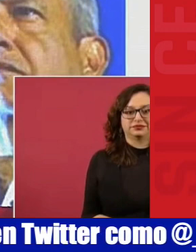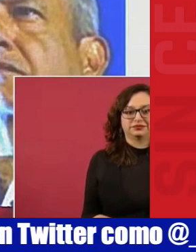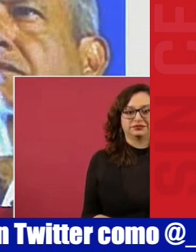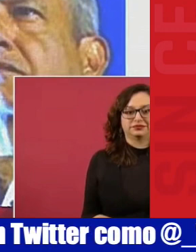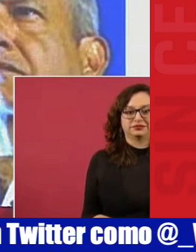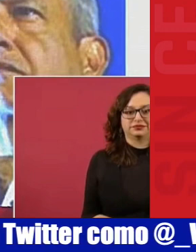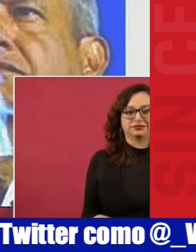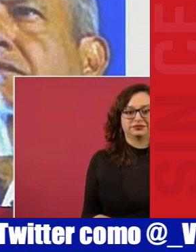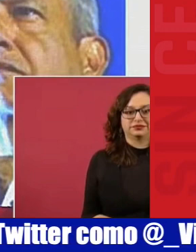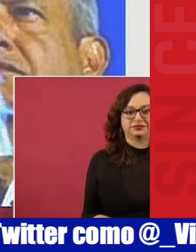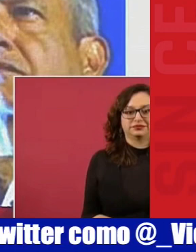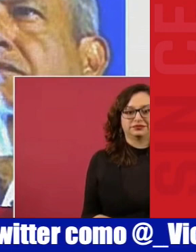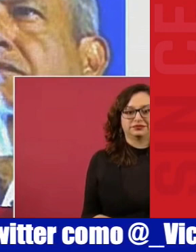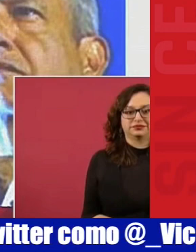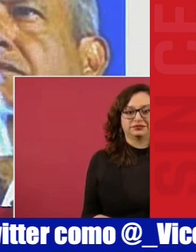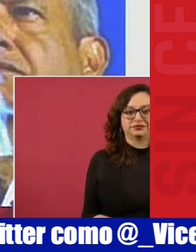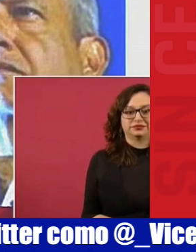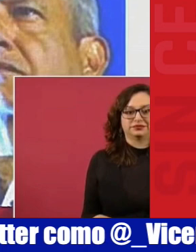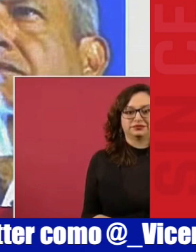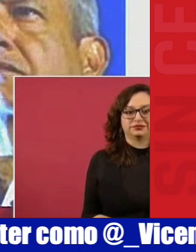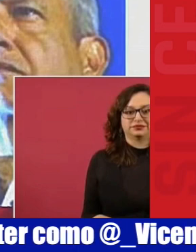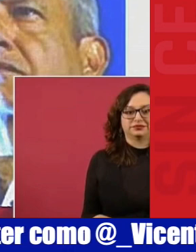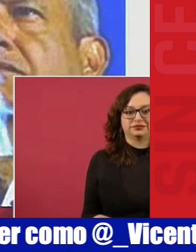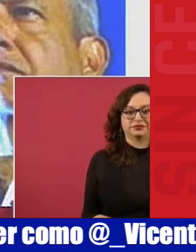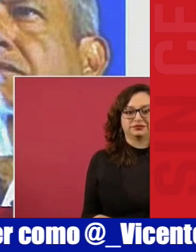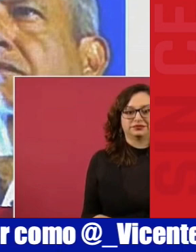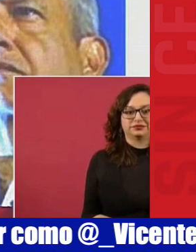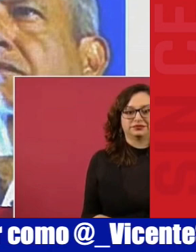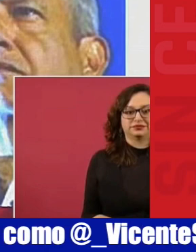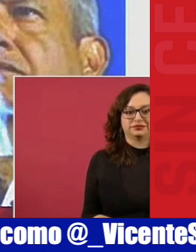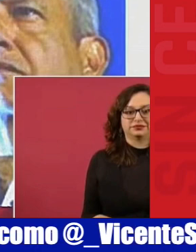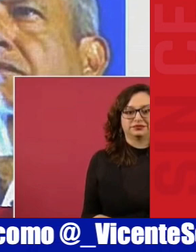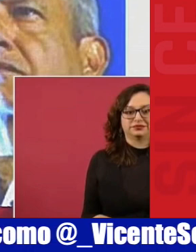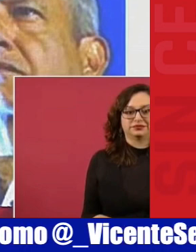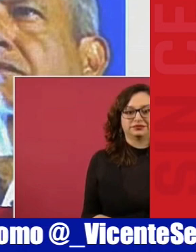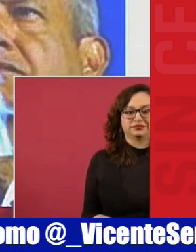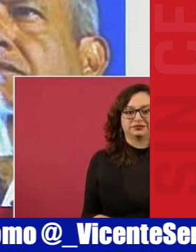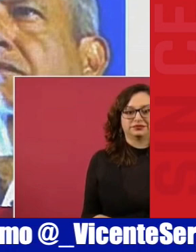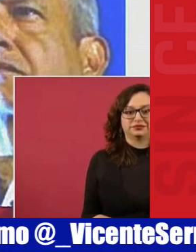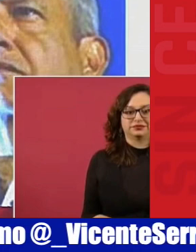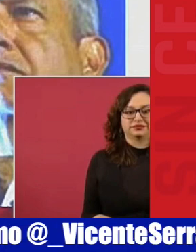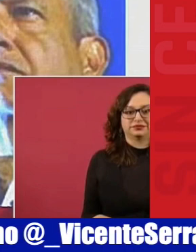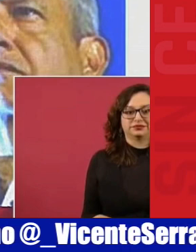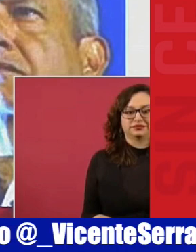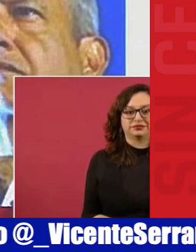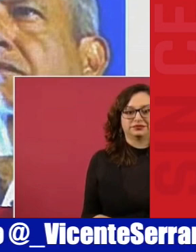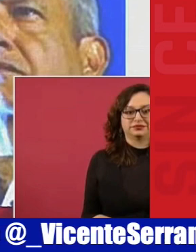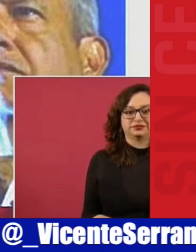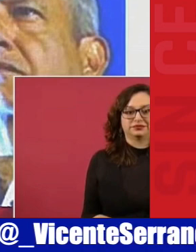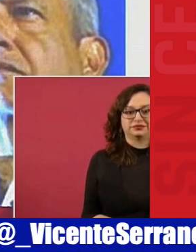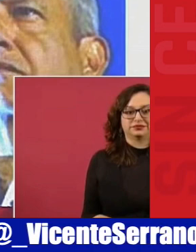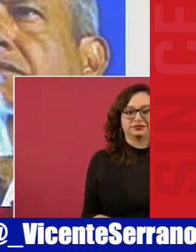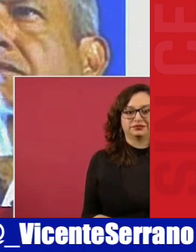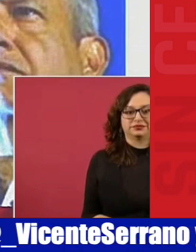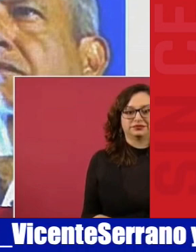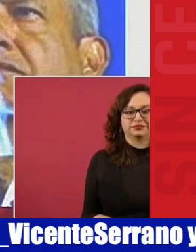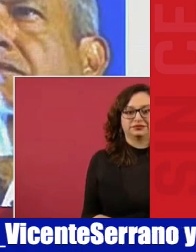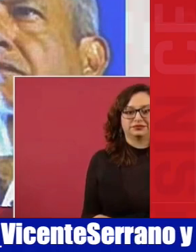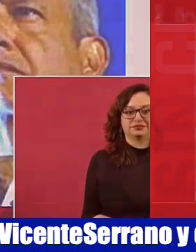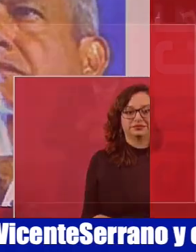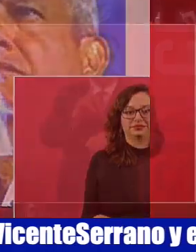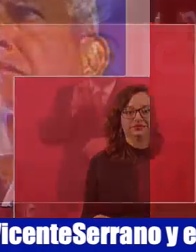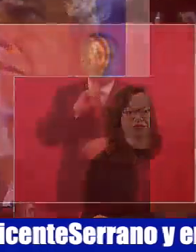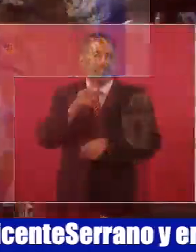Proceso, que en su gobierno pues ya saben, y el pueblo de México ya saben que el periodismo que hacen en Proceso, un periodismo distante,